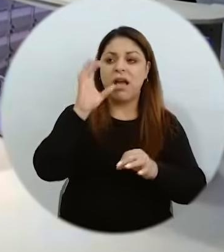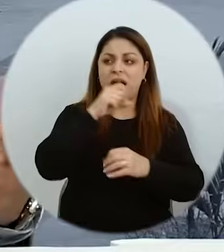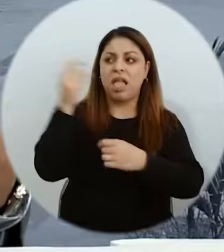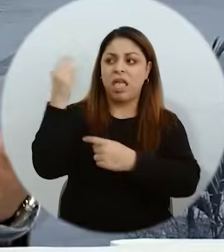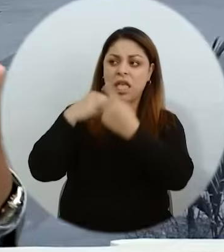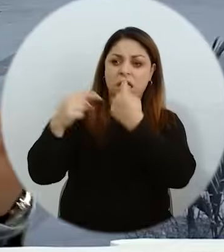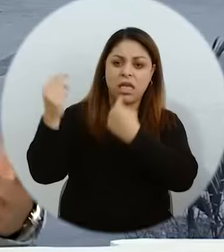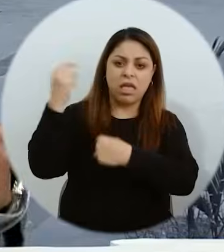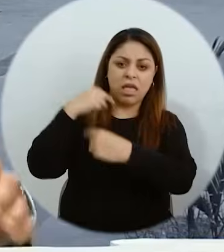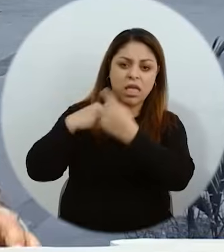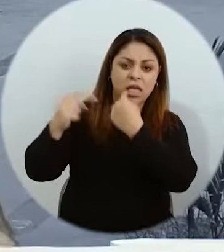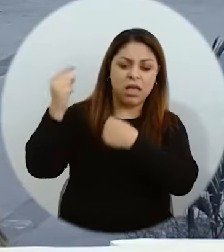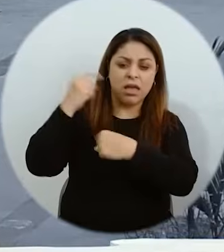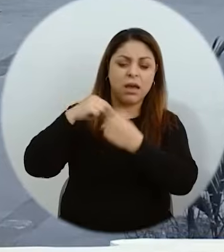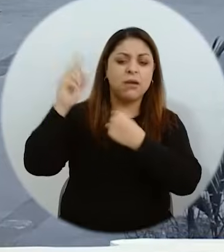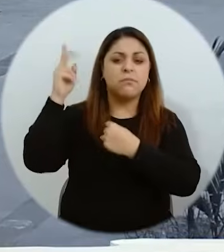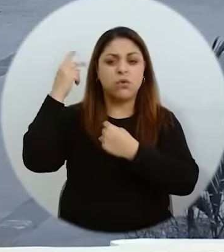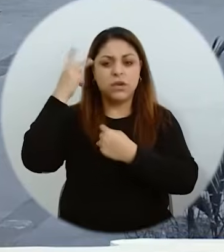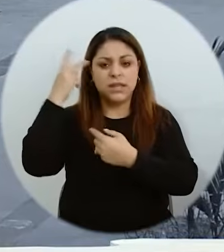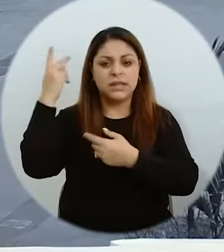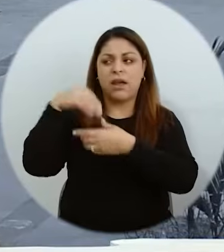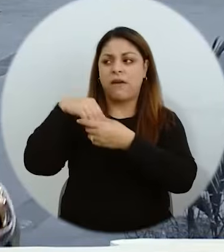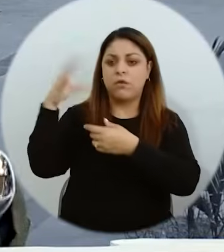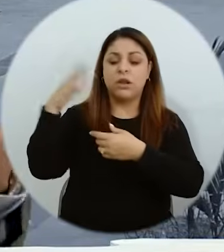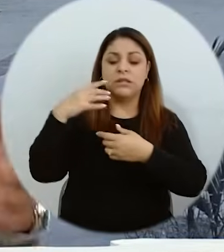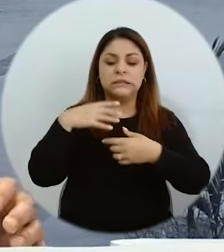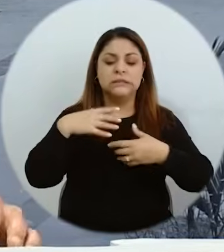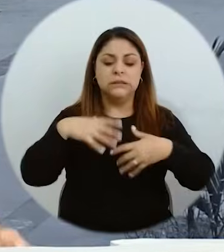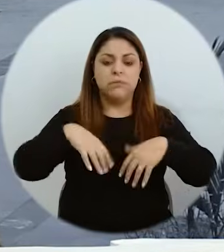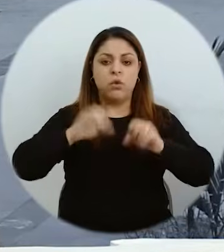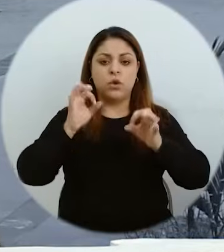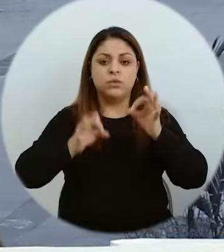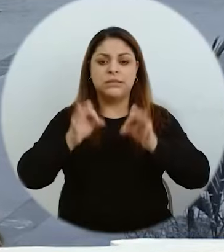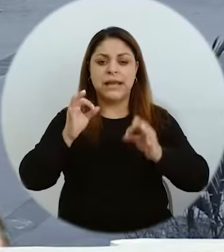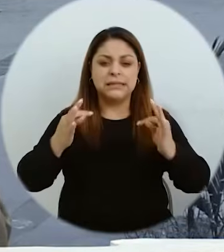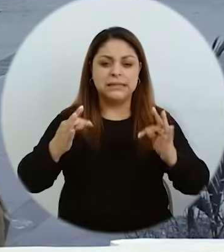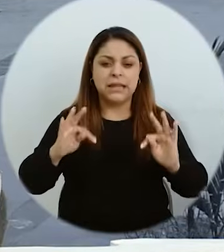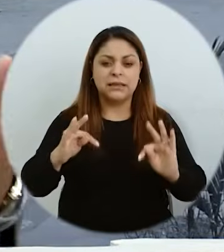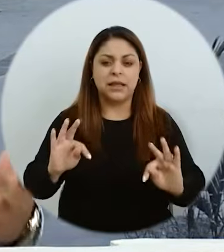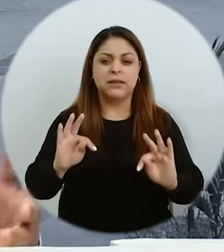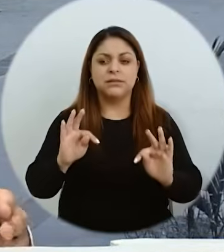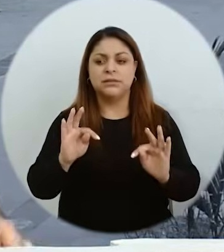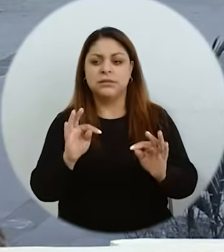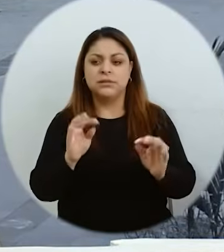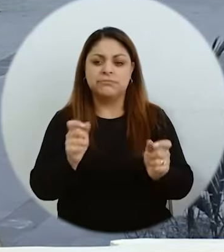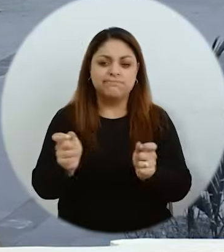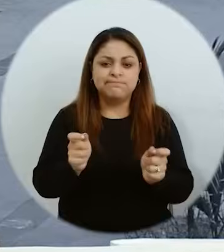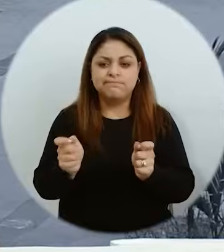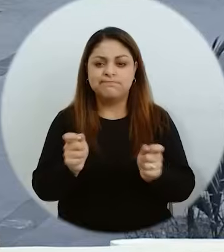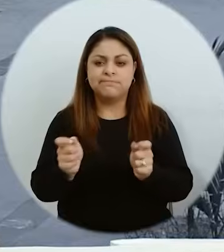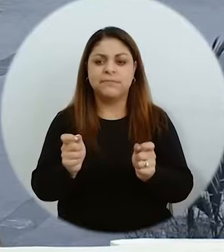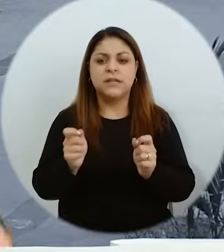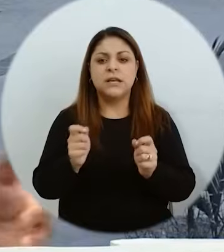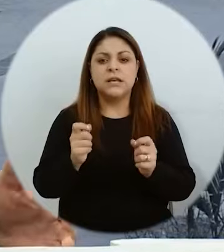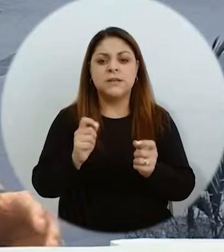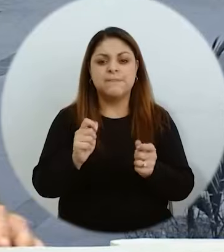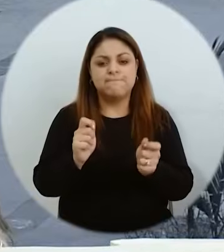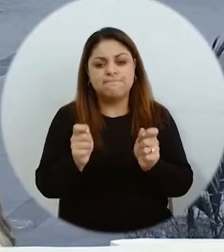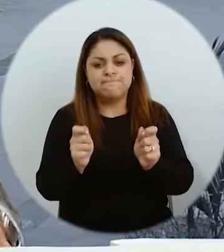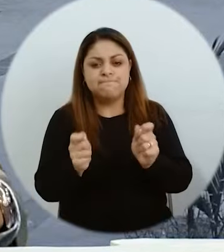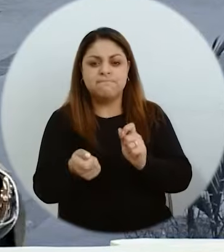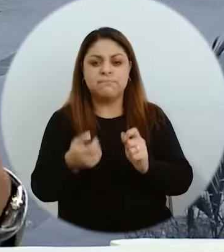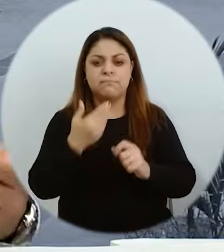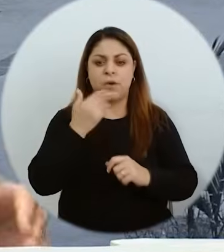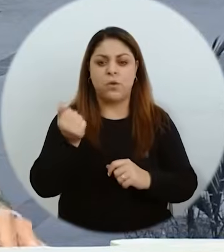se ha dado cuenta de las críticas que vienen desde afuera, incluso desde el espectro político, ha intentado con